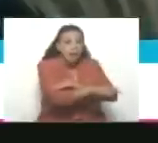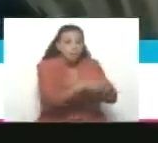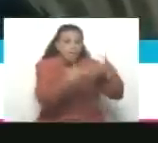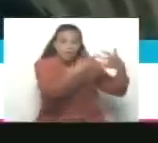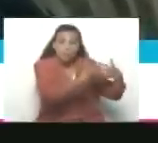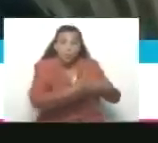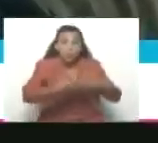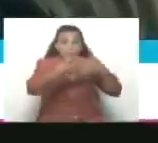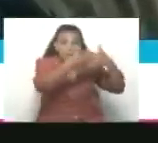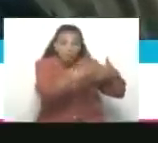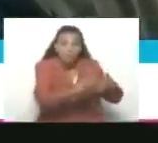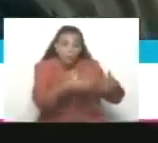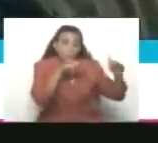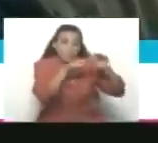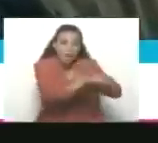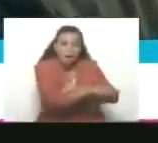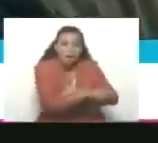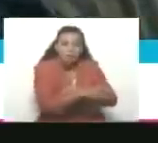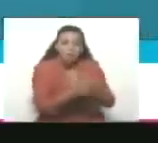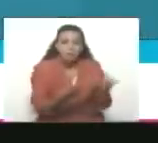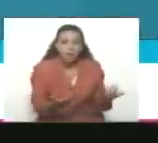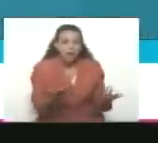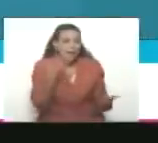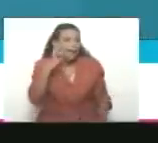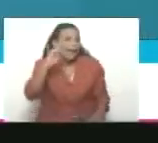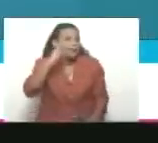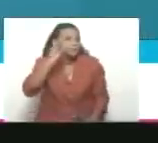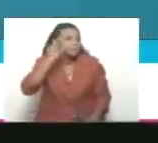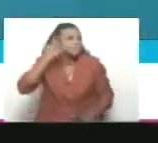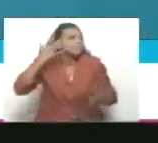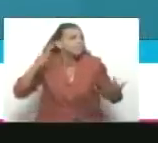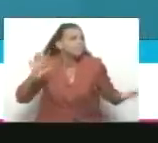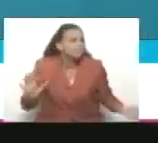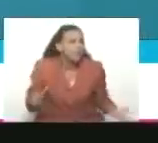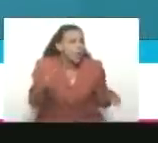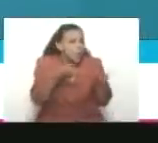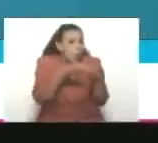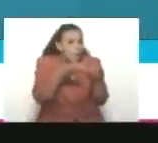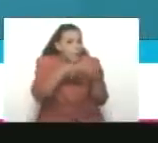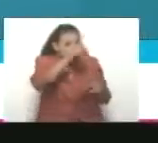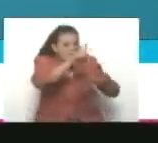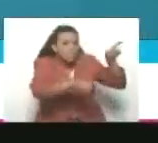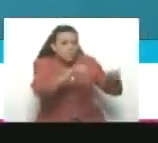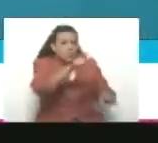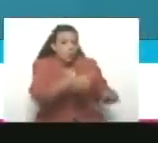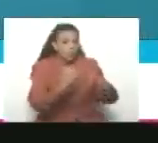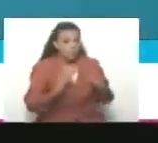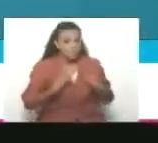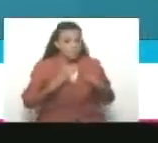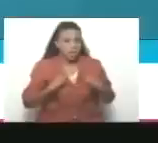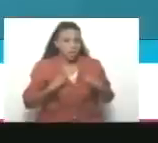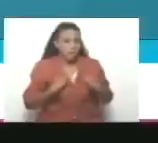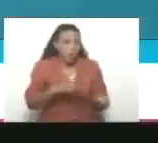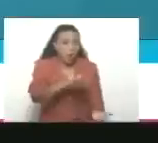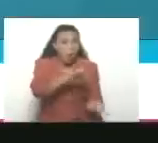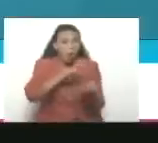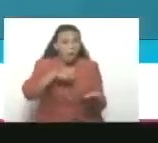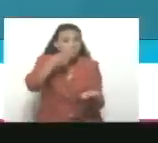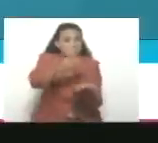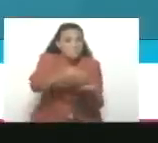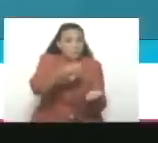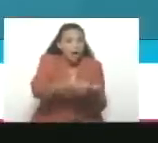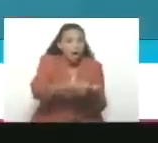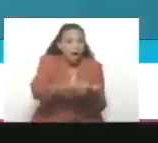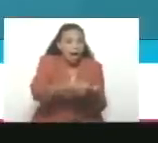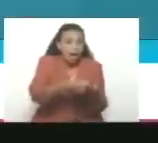territorio estadounidense Qué casualidad que ese grupo de venezolanos que contratan esos servicios de Los